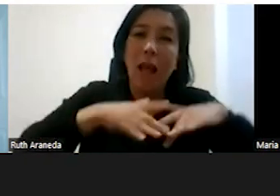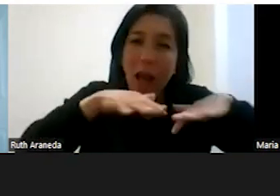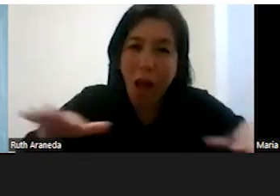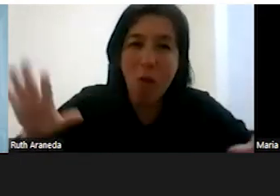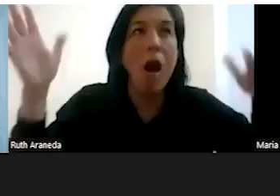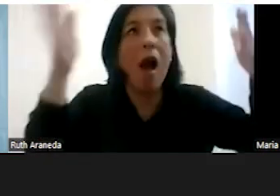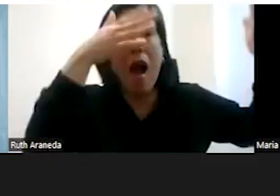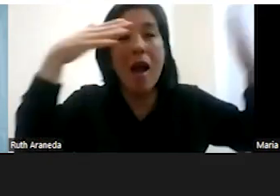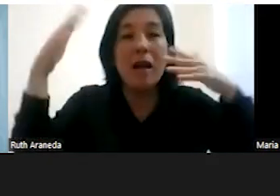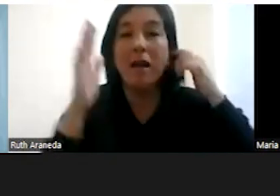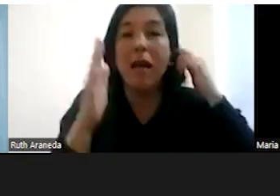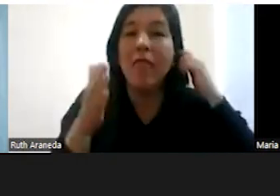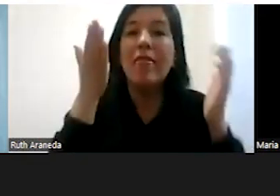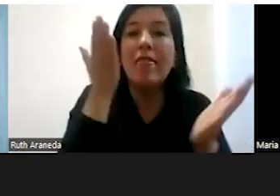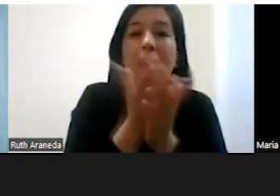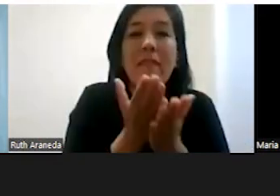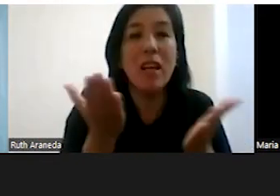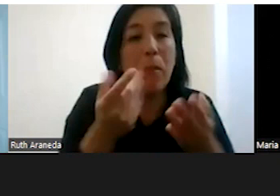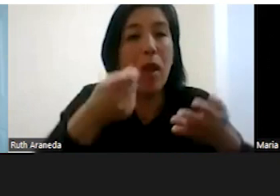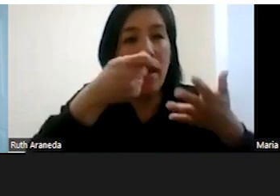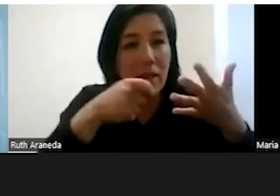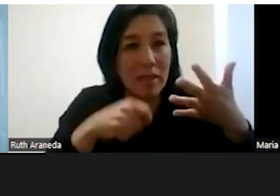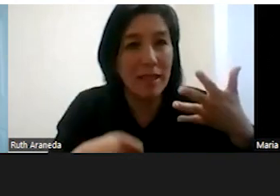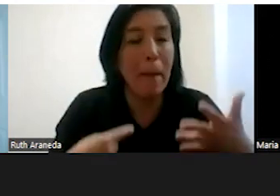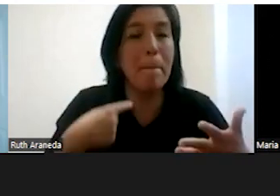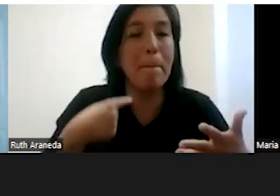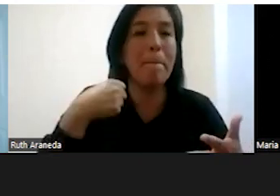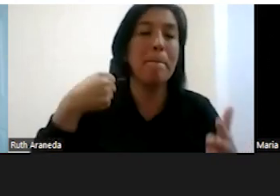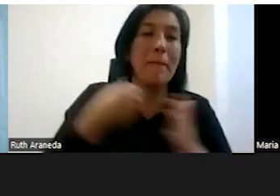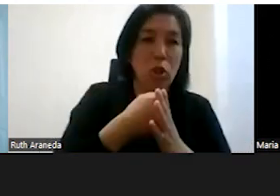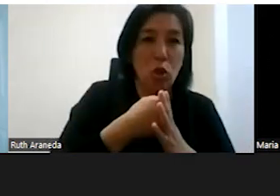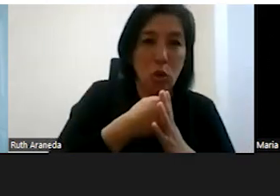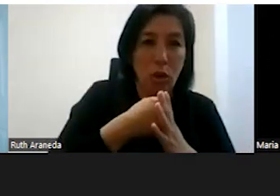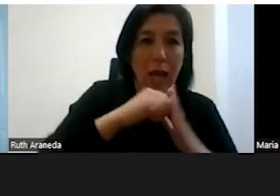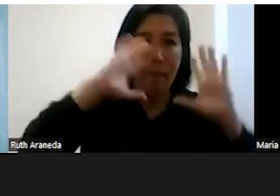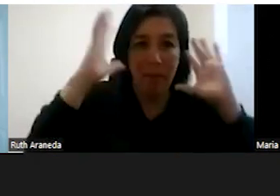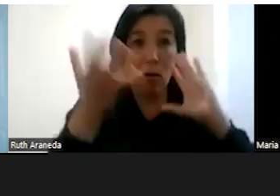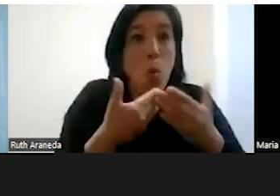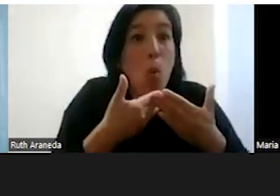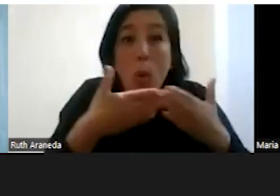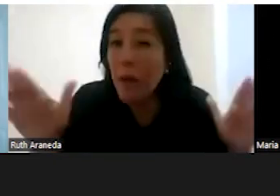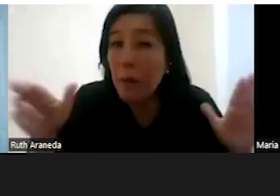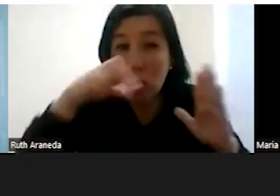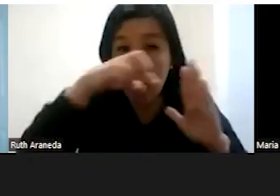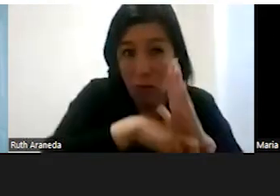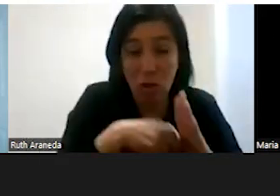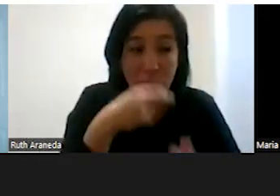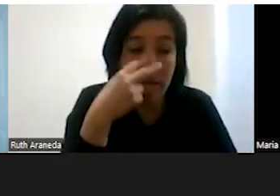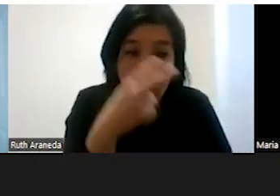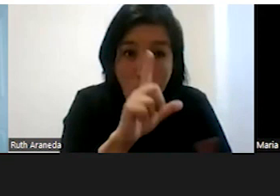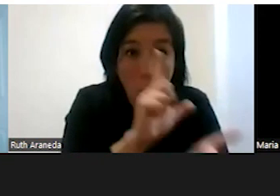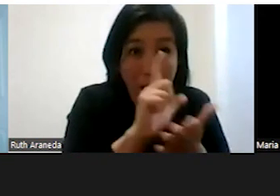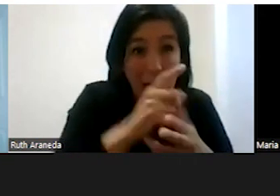demás, tiene que someterse al sistema de evaluación de impacto ambiental. De manera que cualquier proyecto eventualmente, si hay sitio arqueológico, lo va